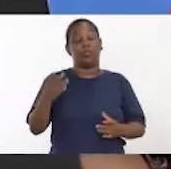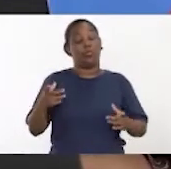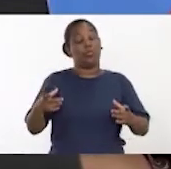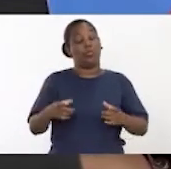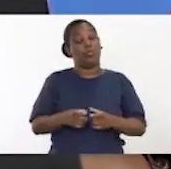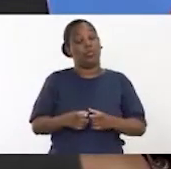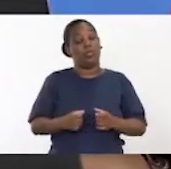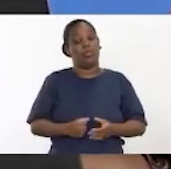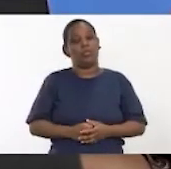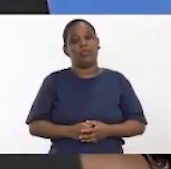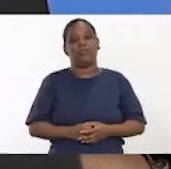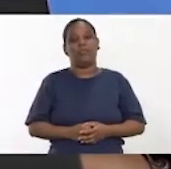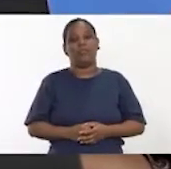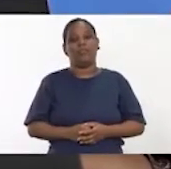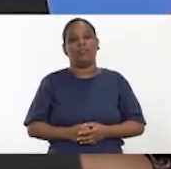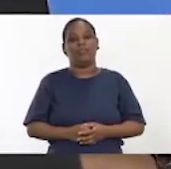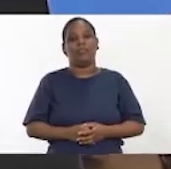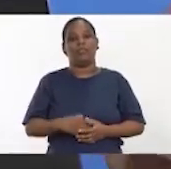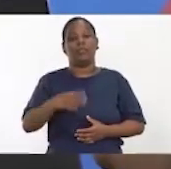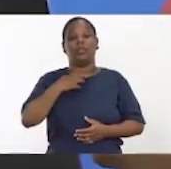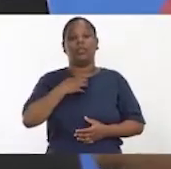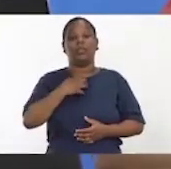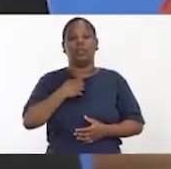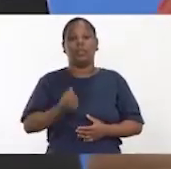Resumiendo, la segunda unidad,